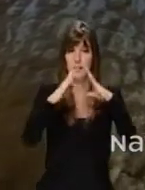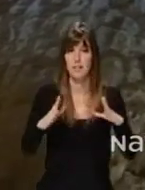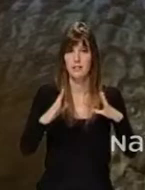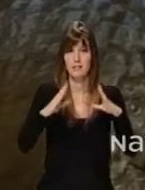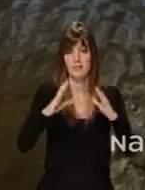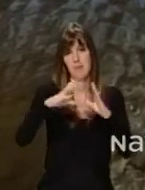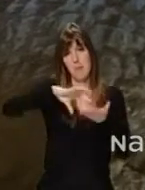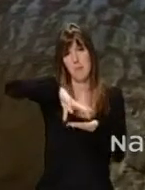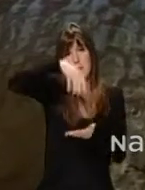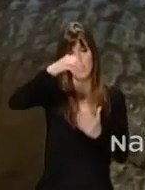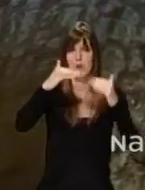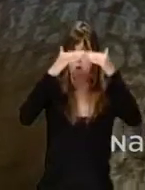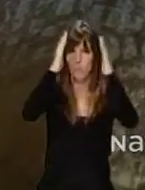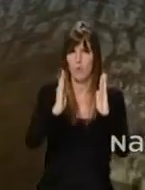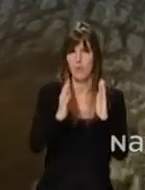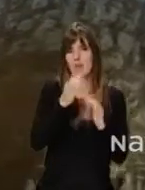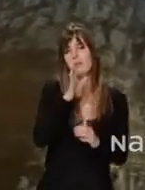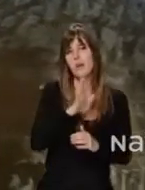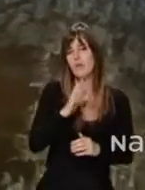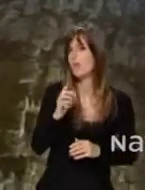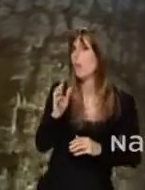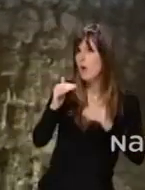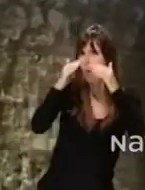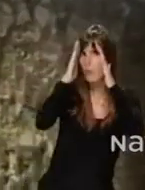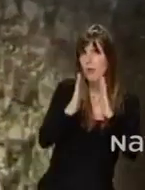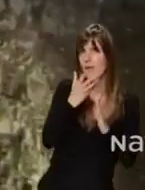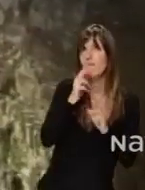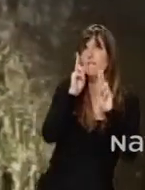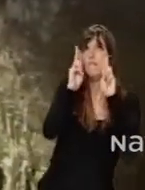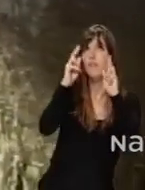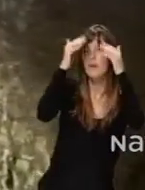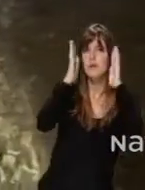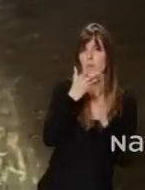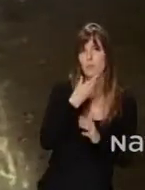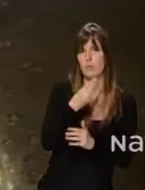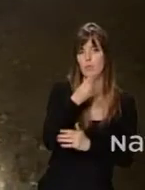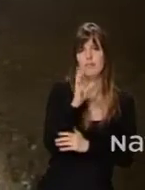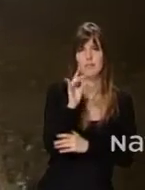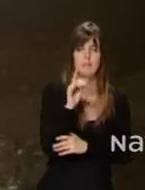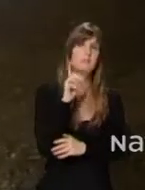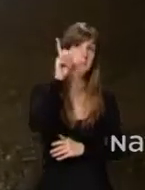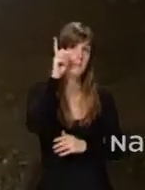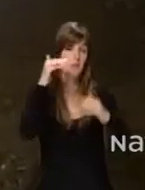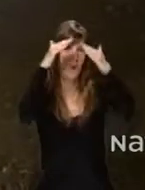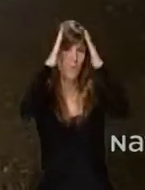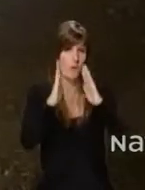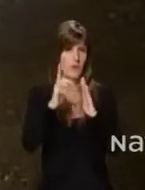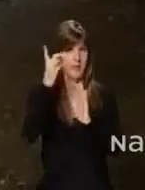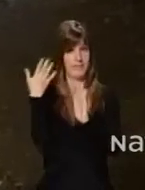Urroz. ¿Qué te parece? Pues esto es una maravilla, ¿no? En pocos lugares podemos estar así. Es verdad. Pues esta bóveda, como hemos